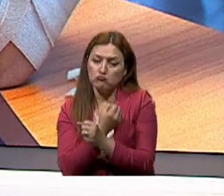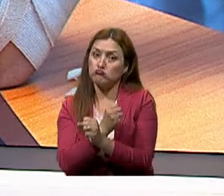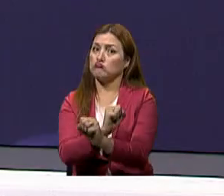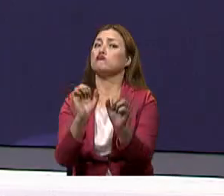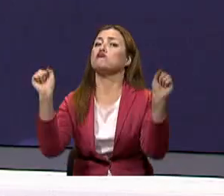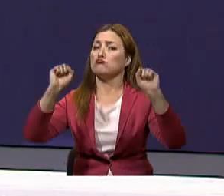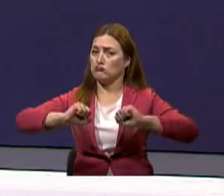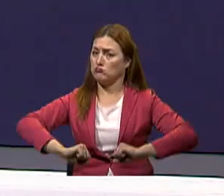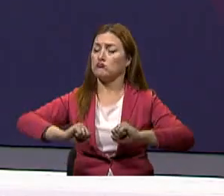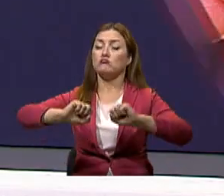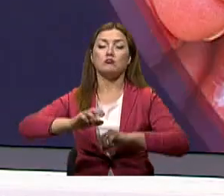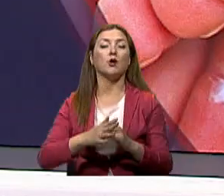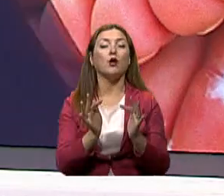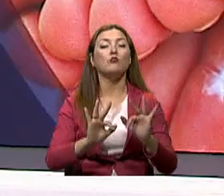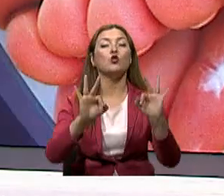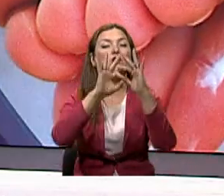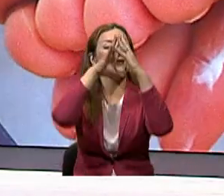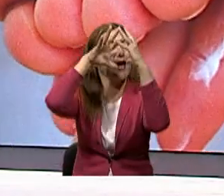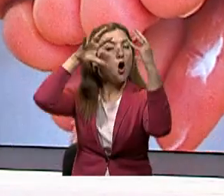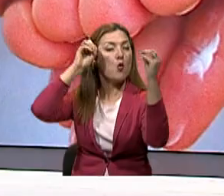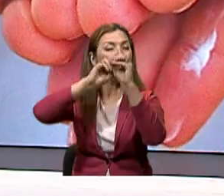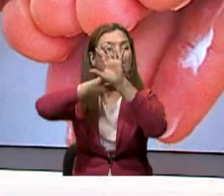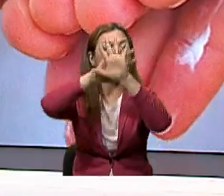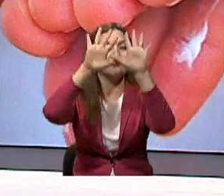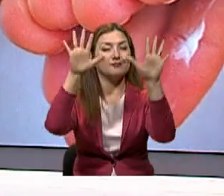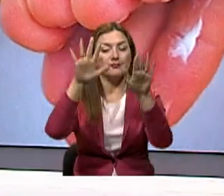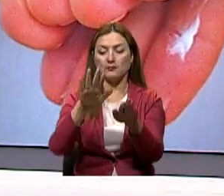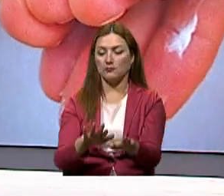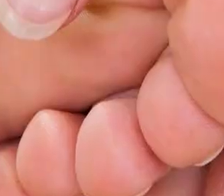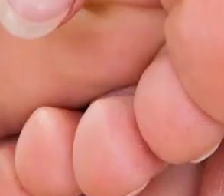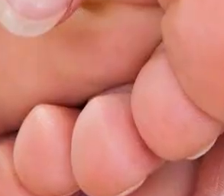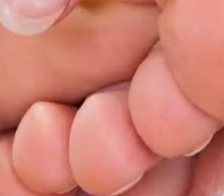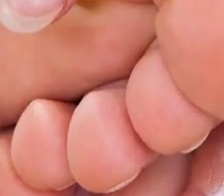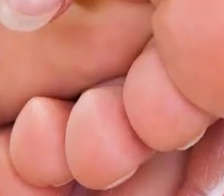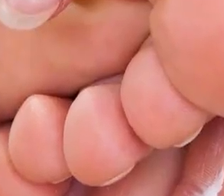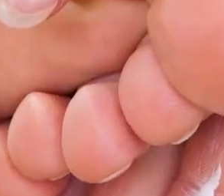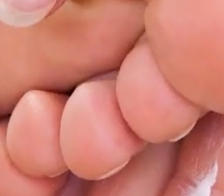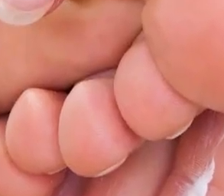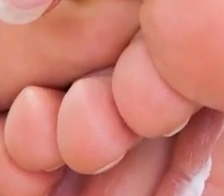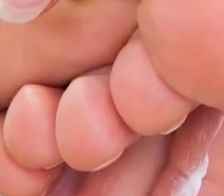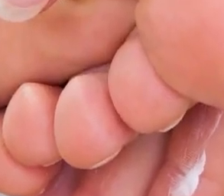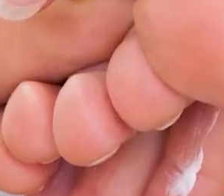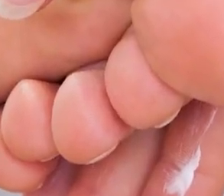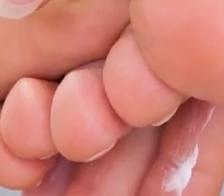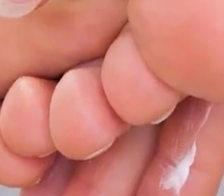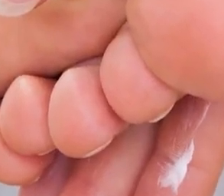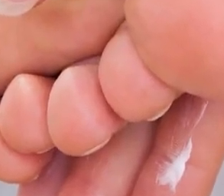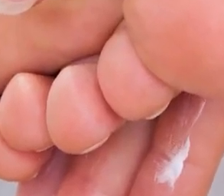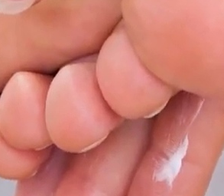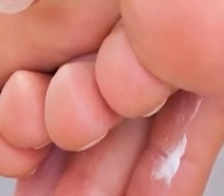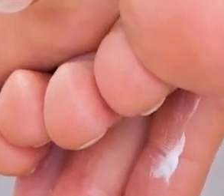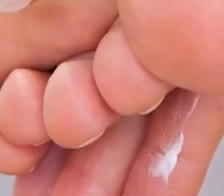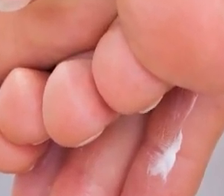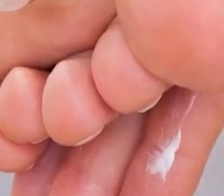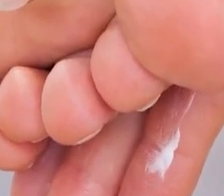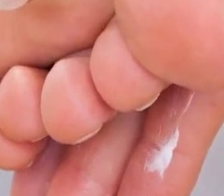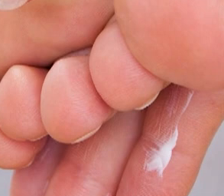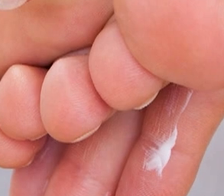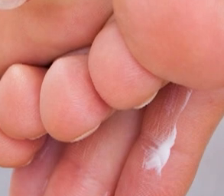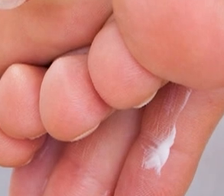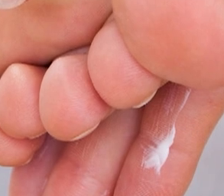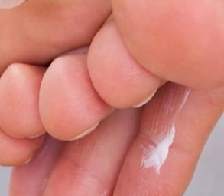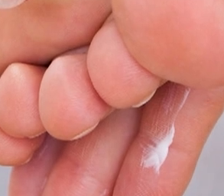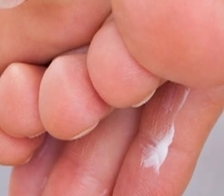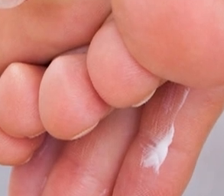Es importante entender que el pie diabético tiene algunas clasificaciones. Entre ellas, y dependiendo de la causa, hablamos de la